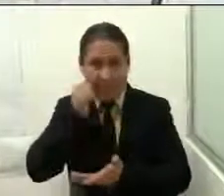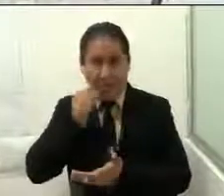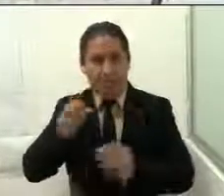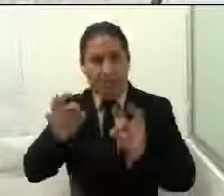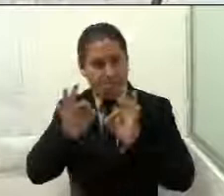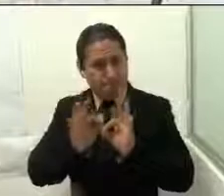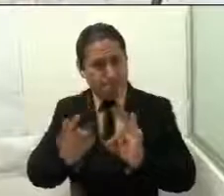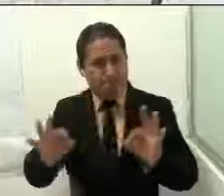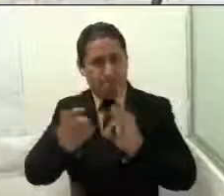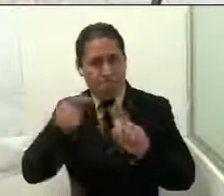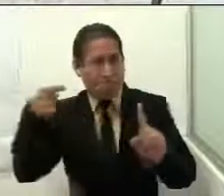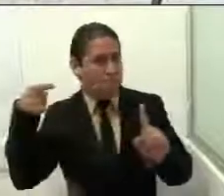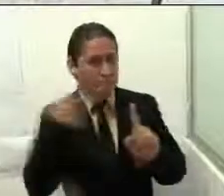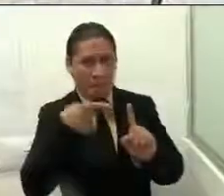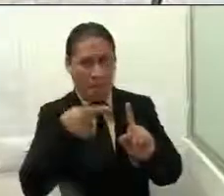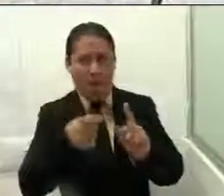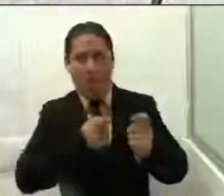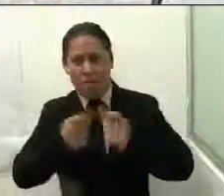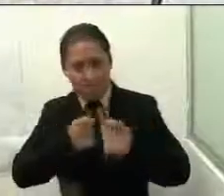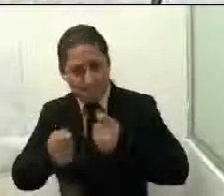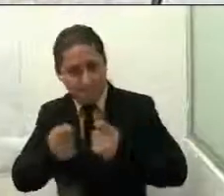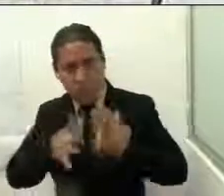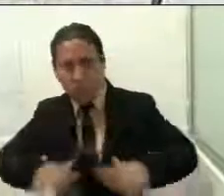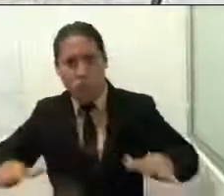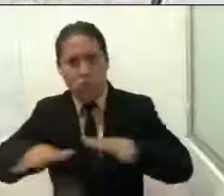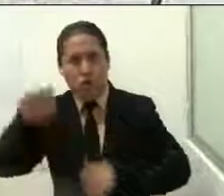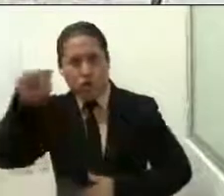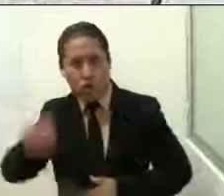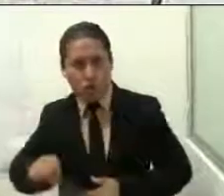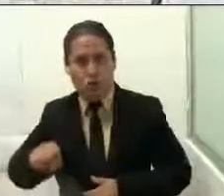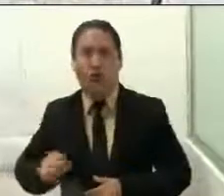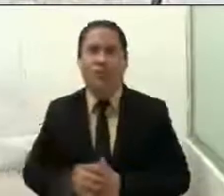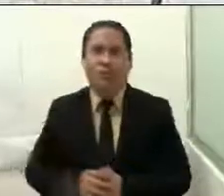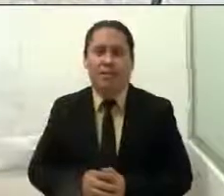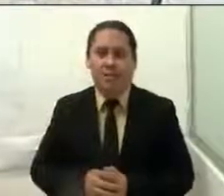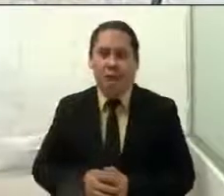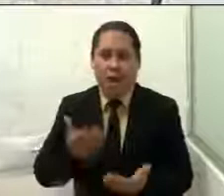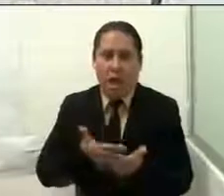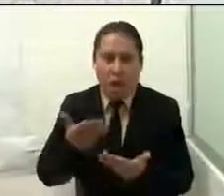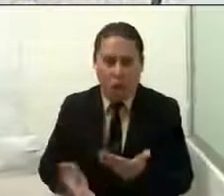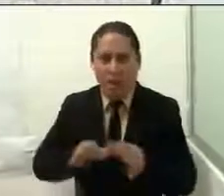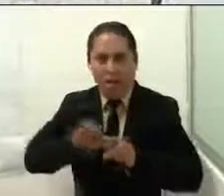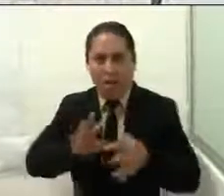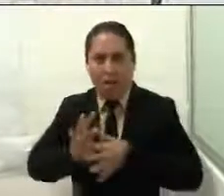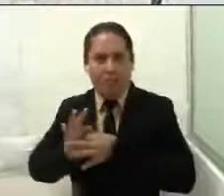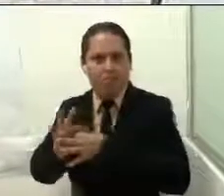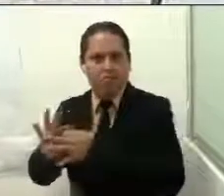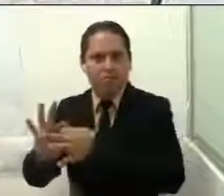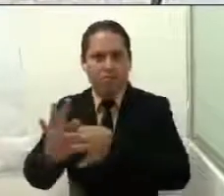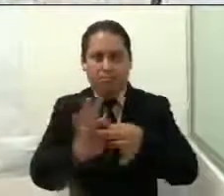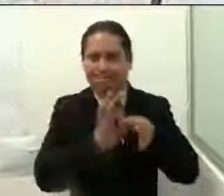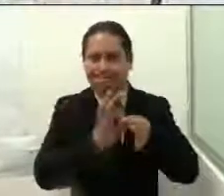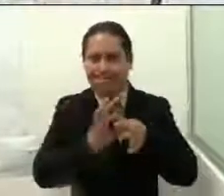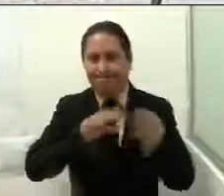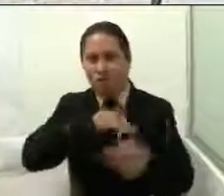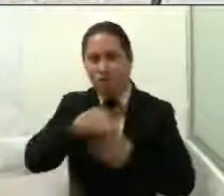en diversidad productiva en el sureste estamos trabajando en unidad para dar certidumbre a